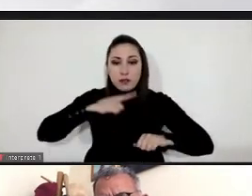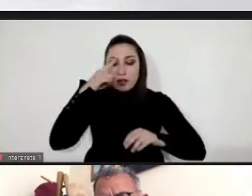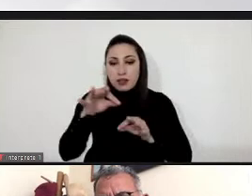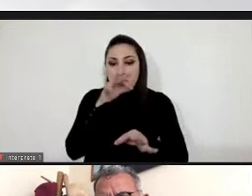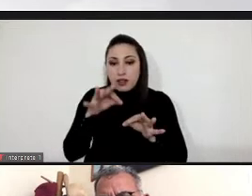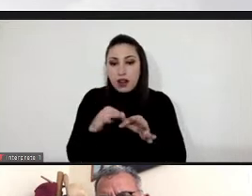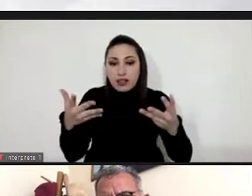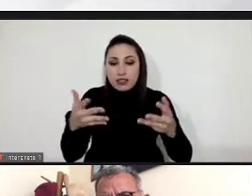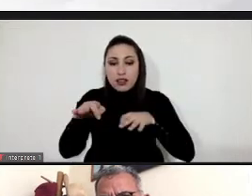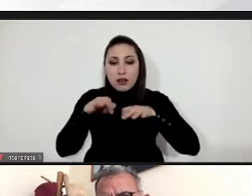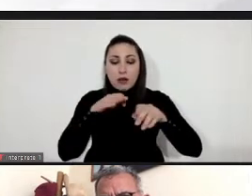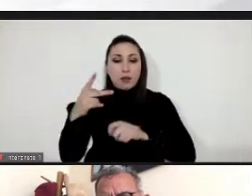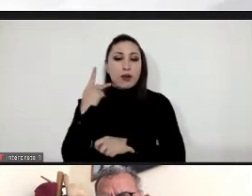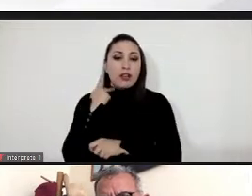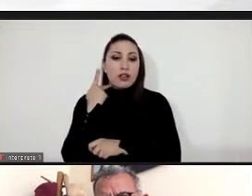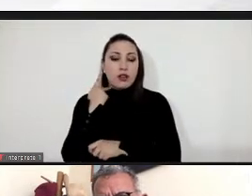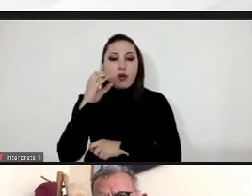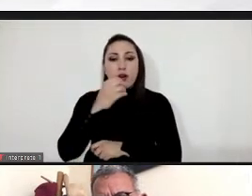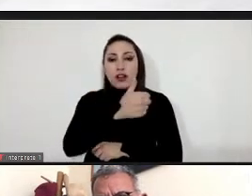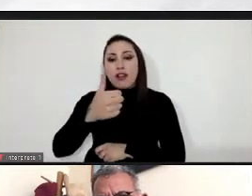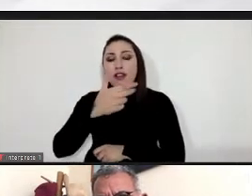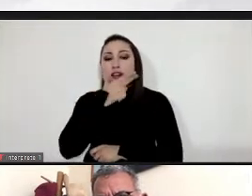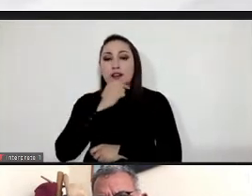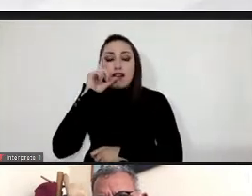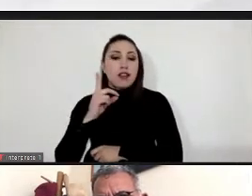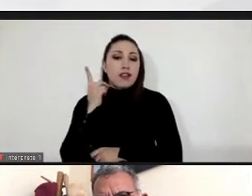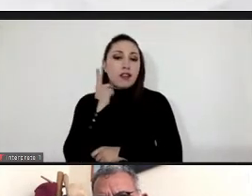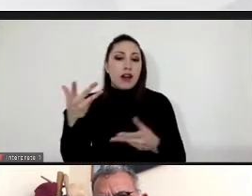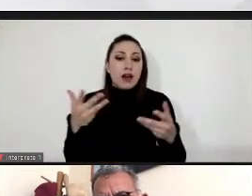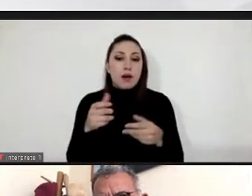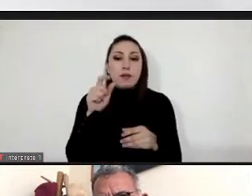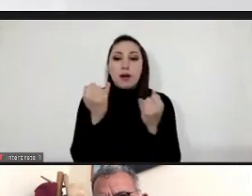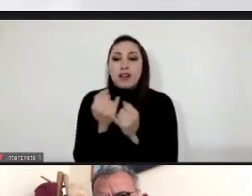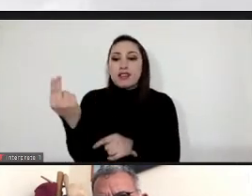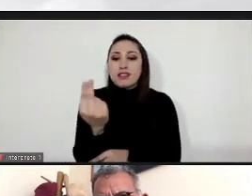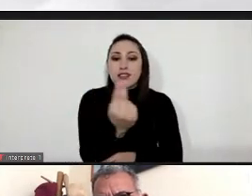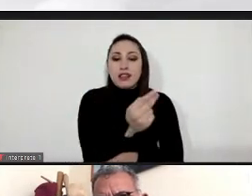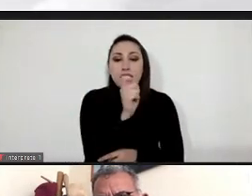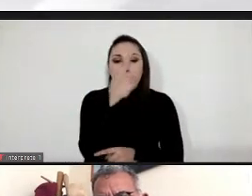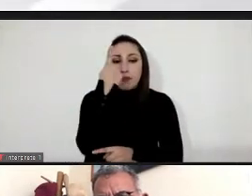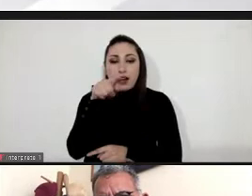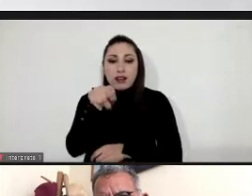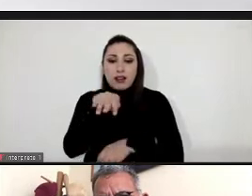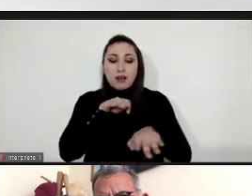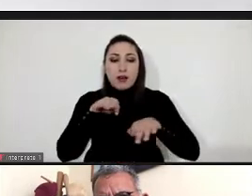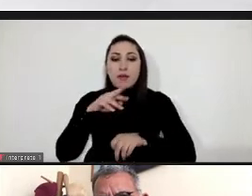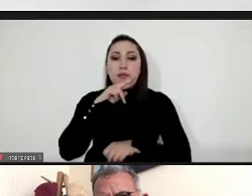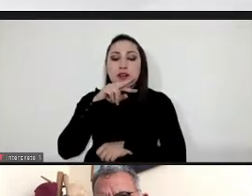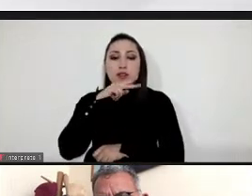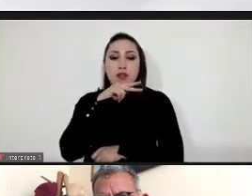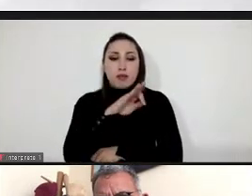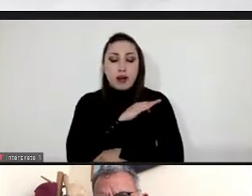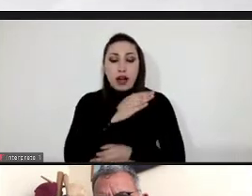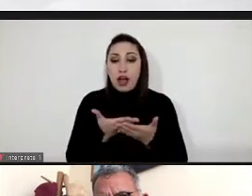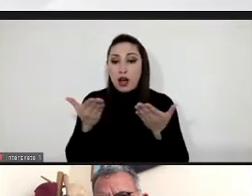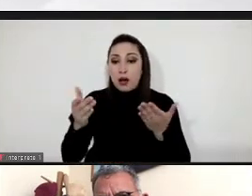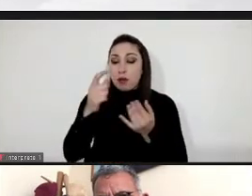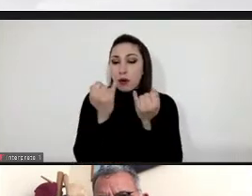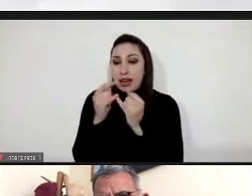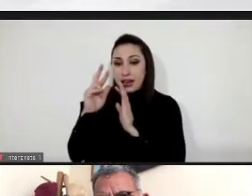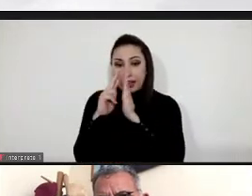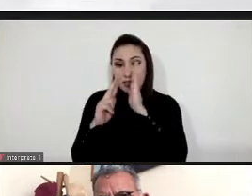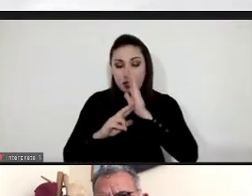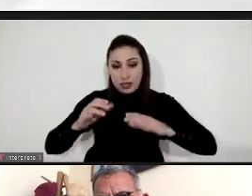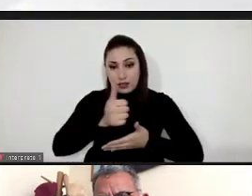legislativas y la atención eficiente de sus necesidades administrativas. Asimismo, el reglamento de este Congreso establece